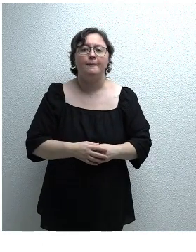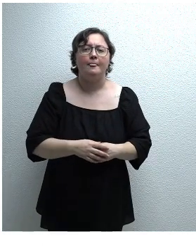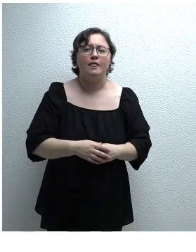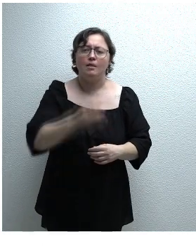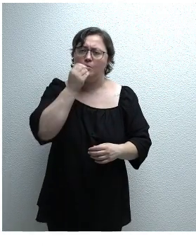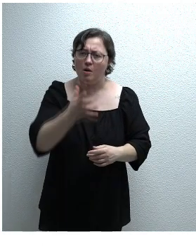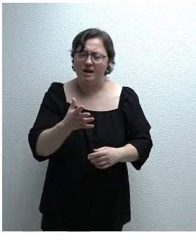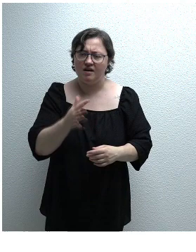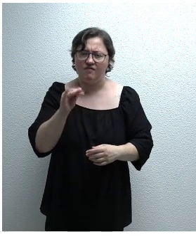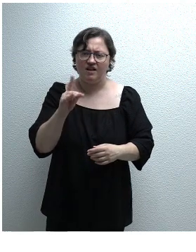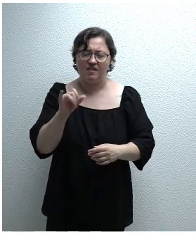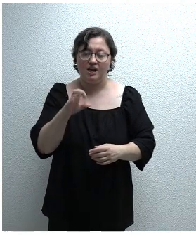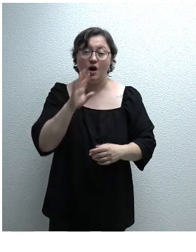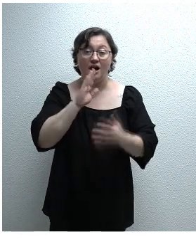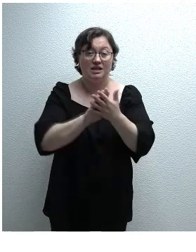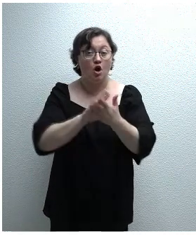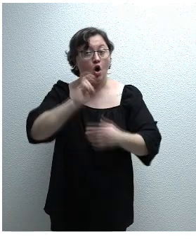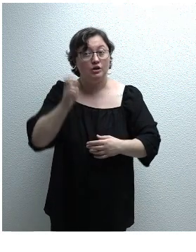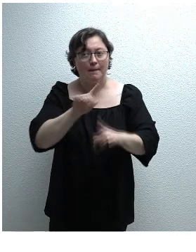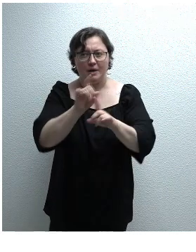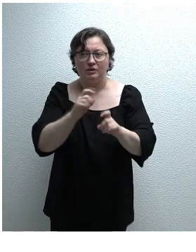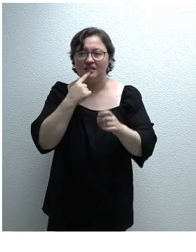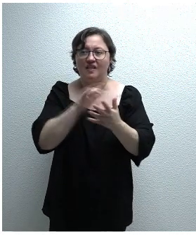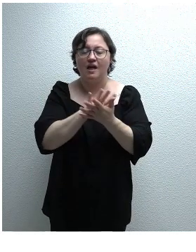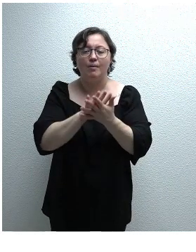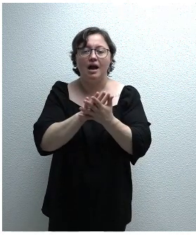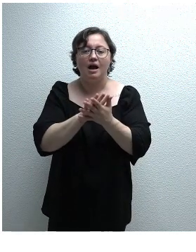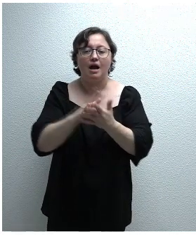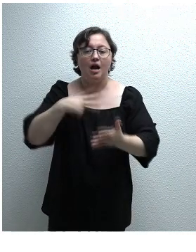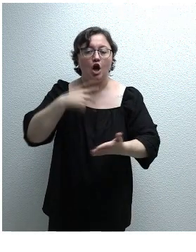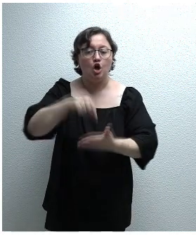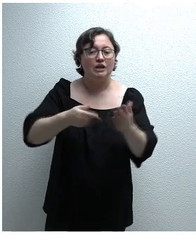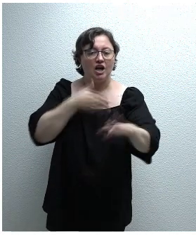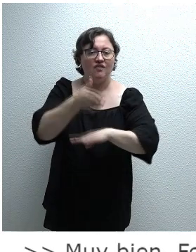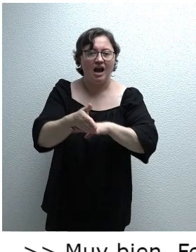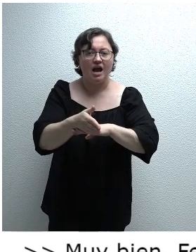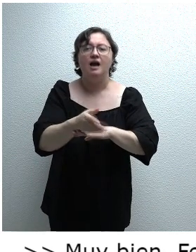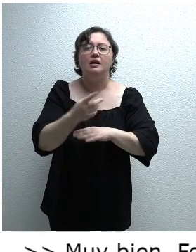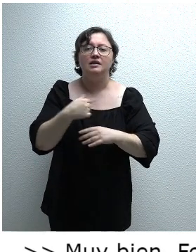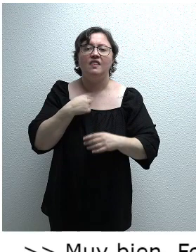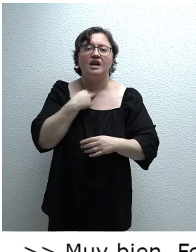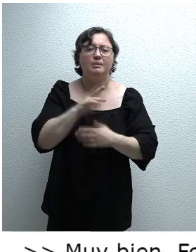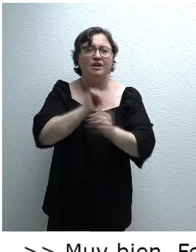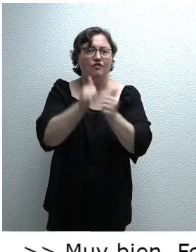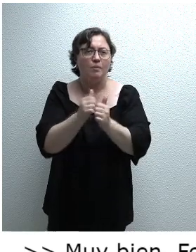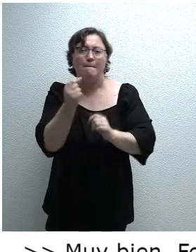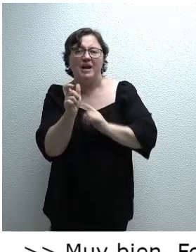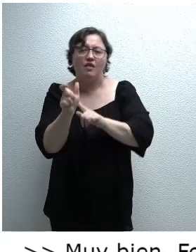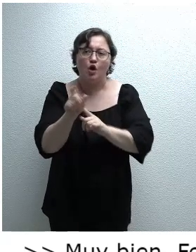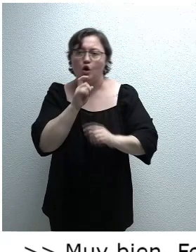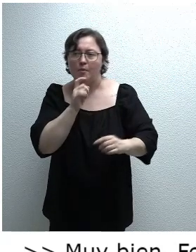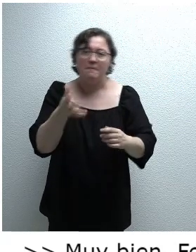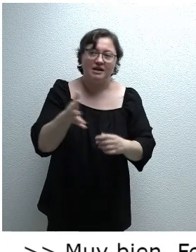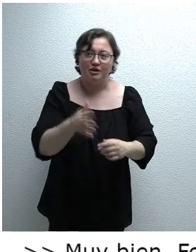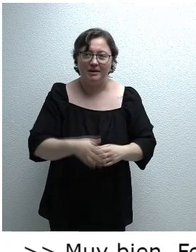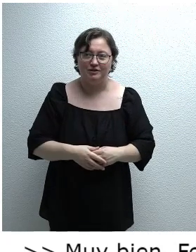pregunta que la hacía Ana María Siero, que es una manifestación ante el notario para decidir cómo quieres que te representen, ¿qué precio va a tener? Si me puedes decir